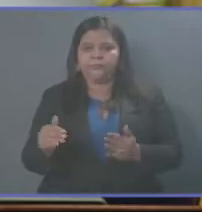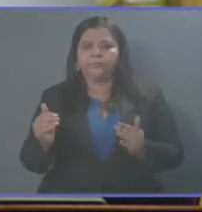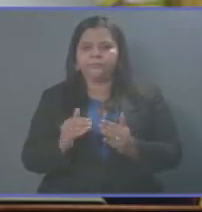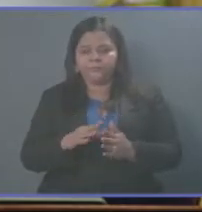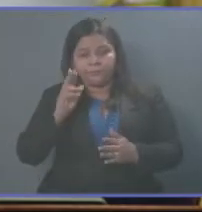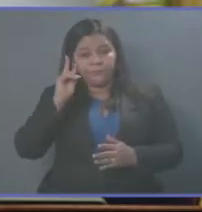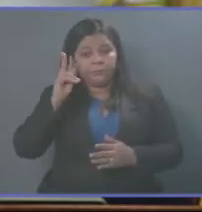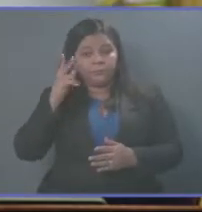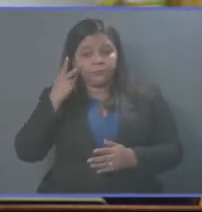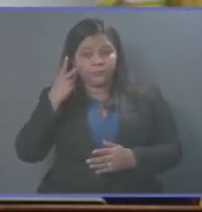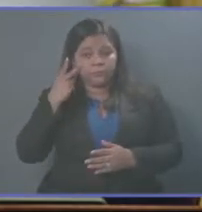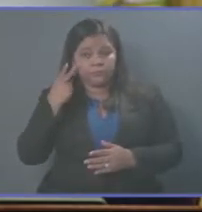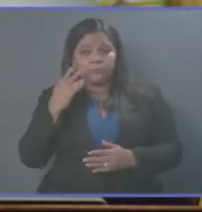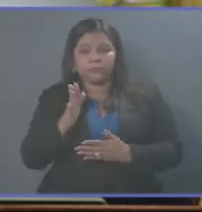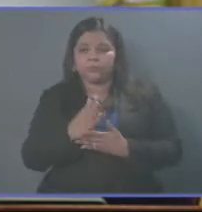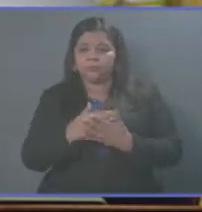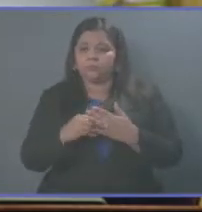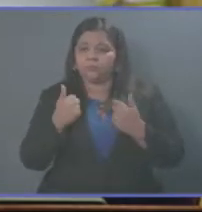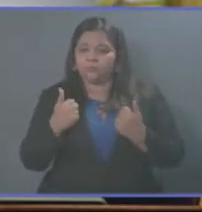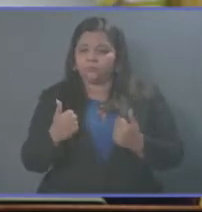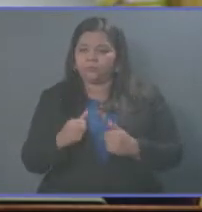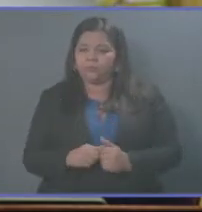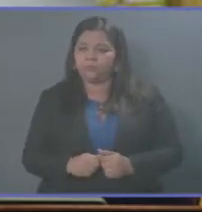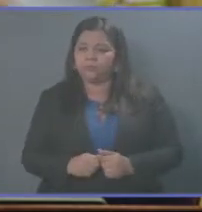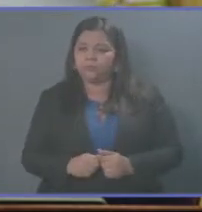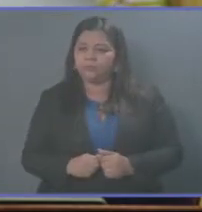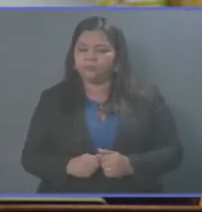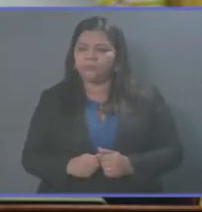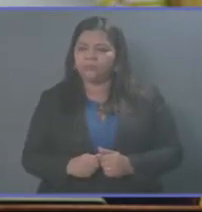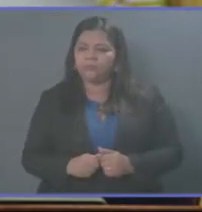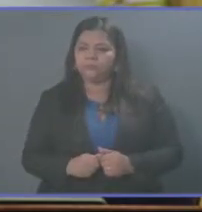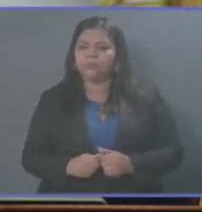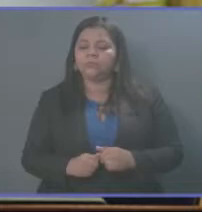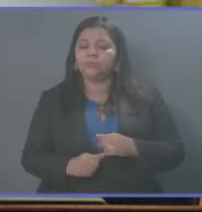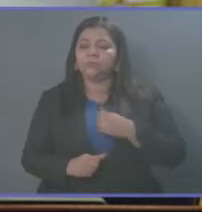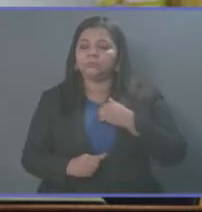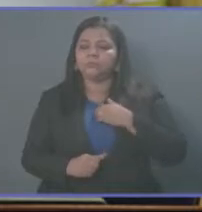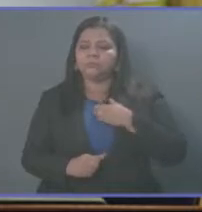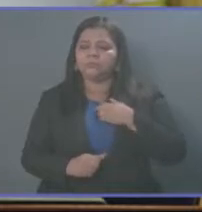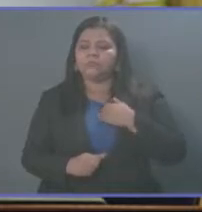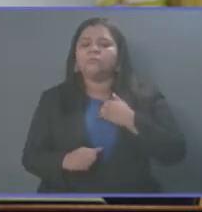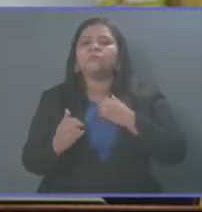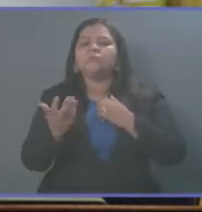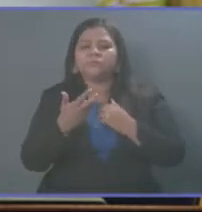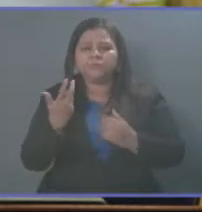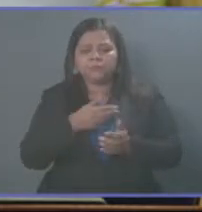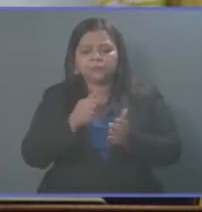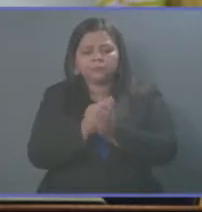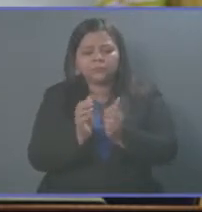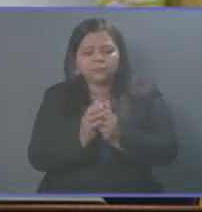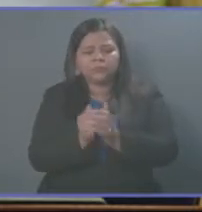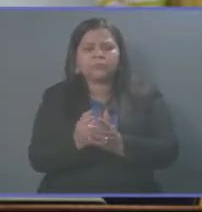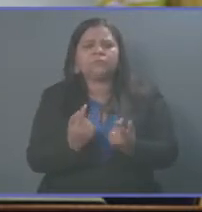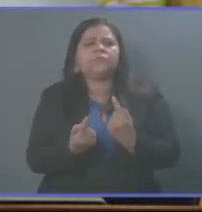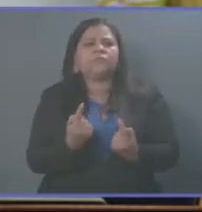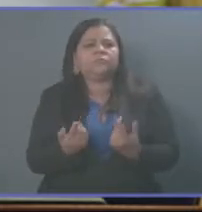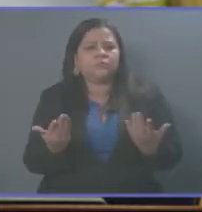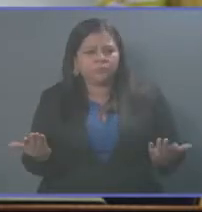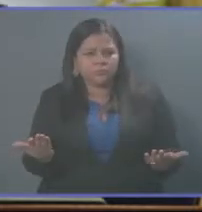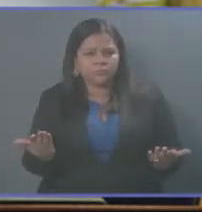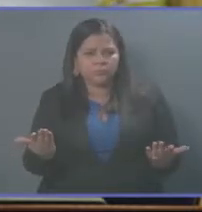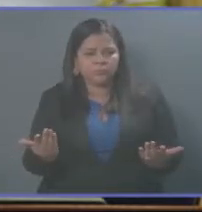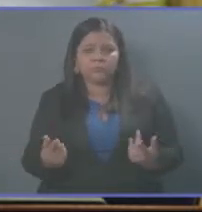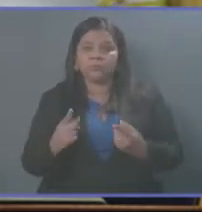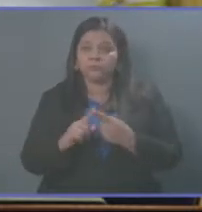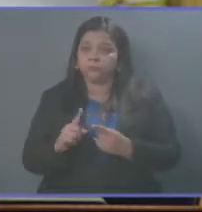constituye un bien. ¿Cuál es el problema entonces que tenemos que abordar? En